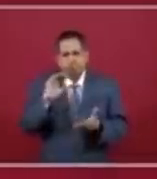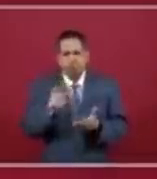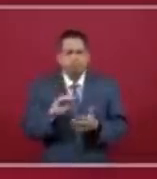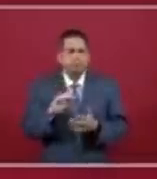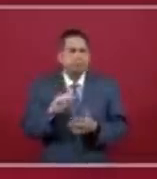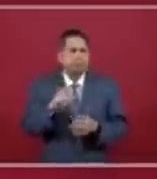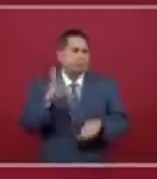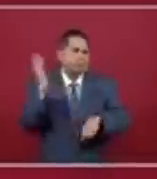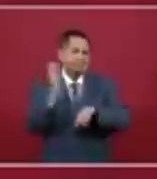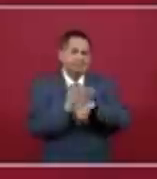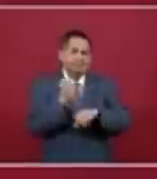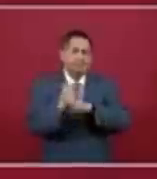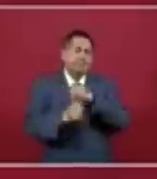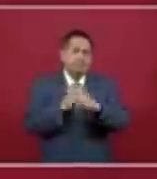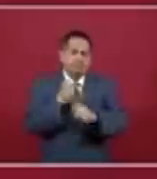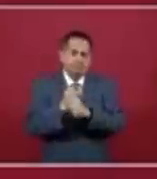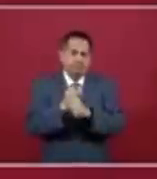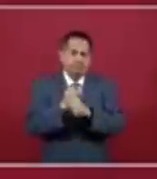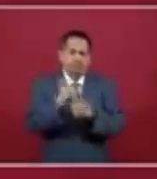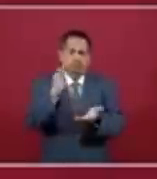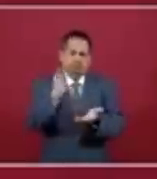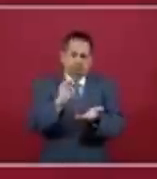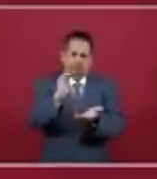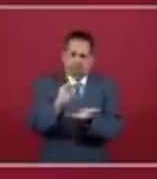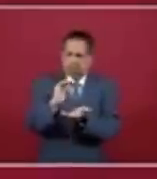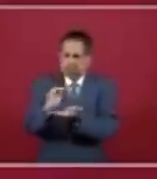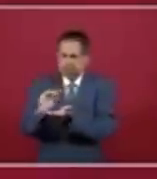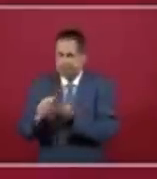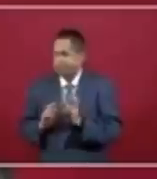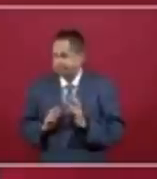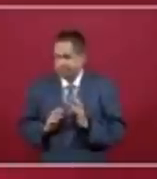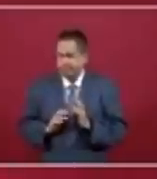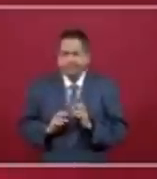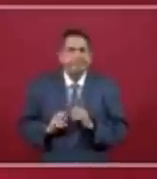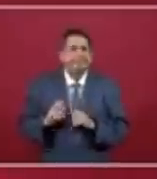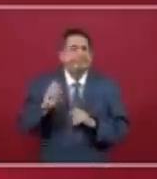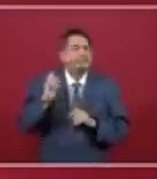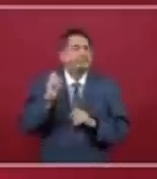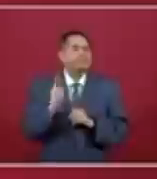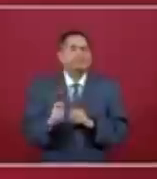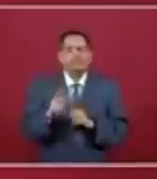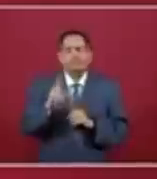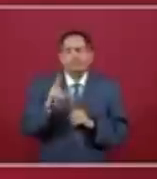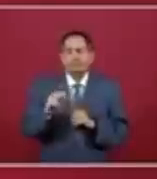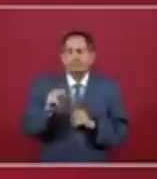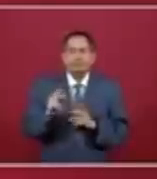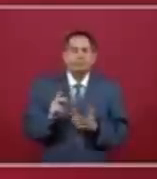penas. En general, no se trata de